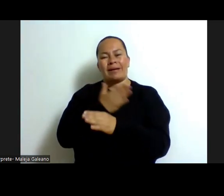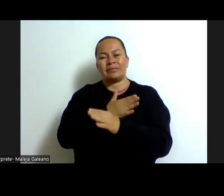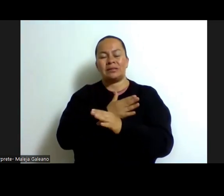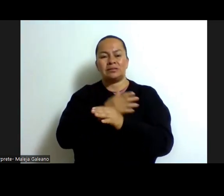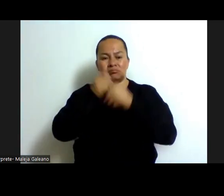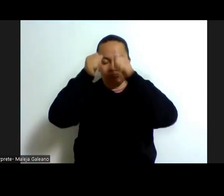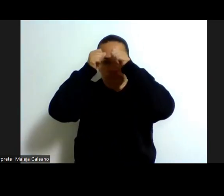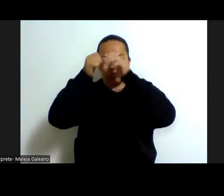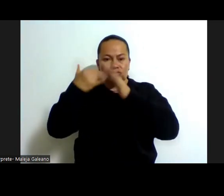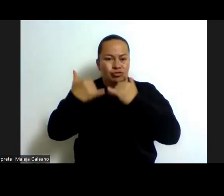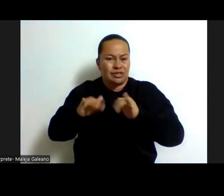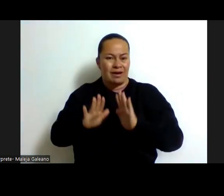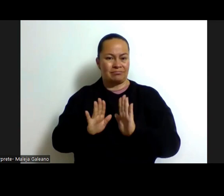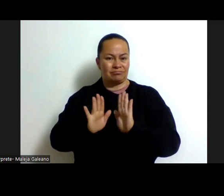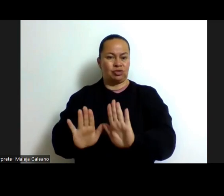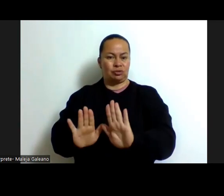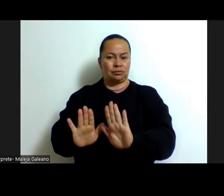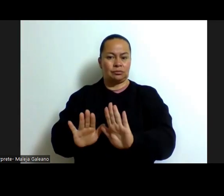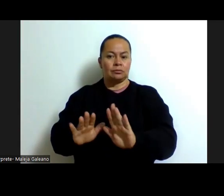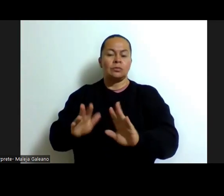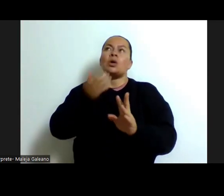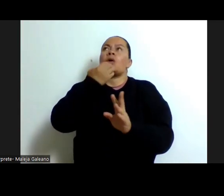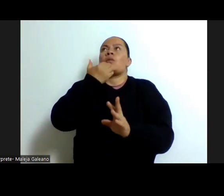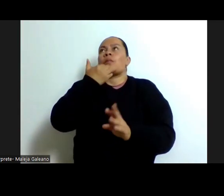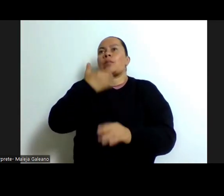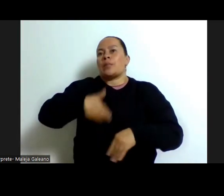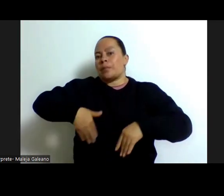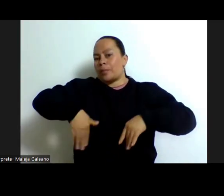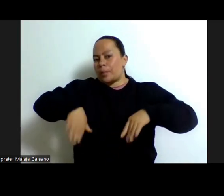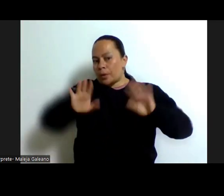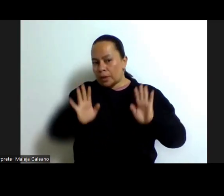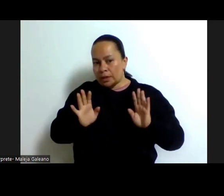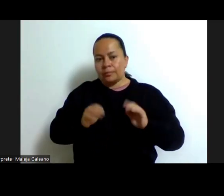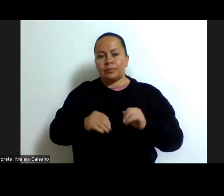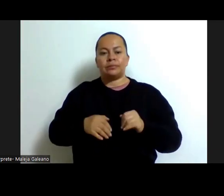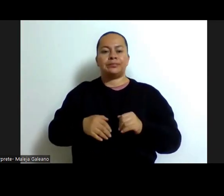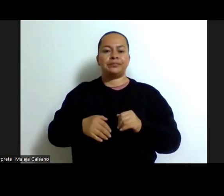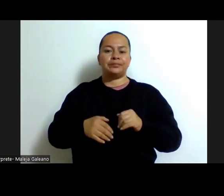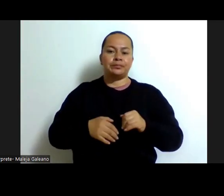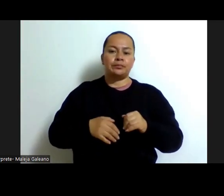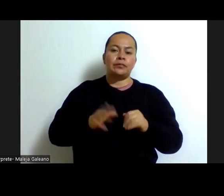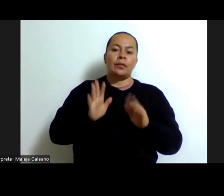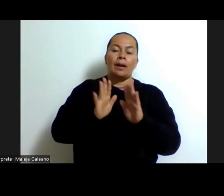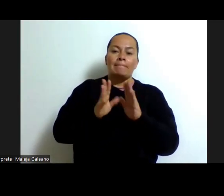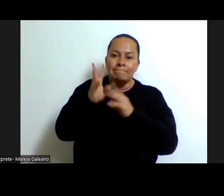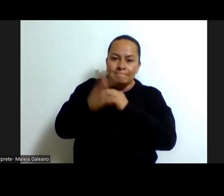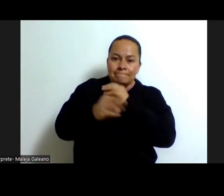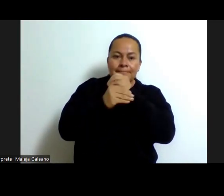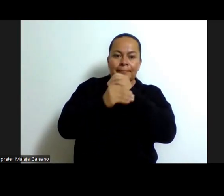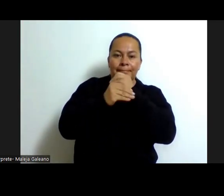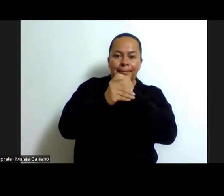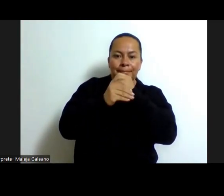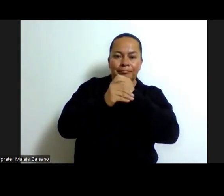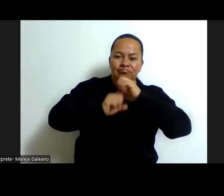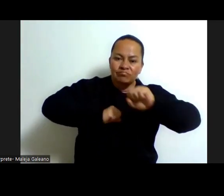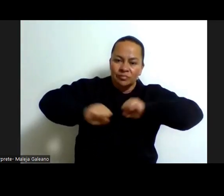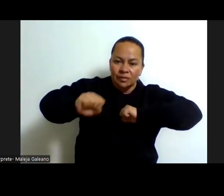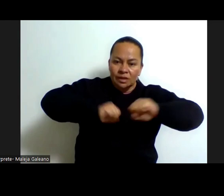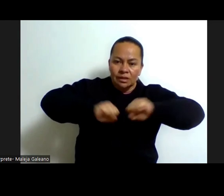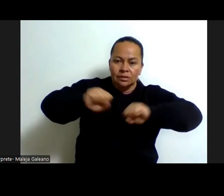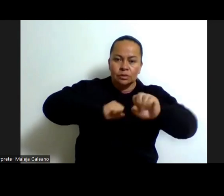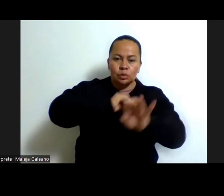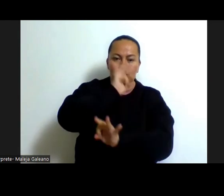eh Como que por ejemplo eh entre más ejercicio de cuidado